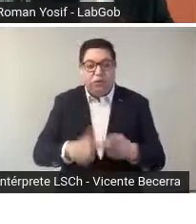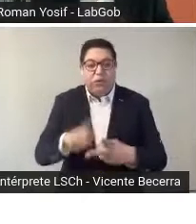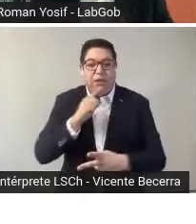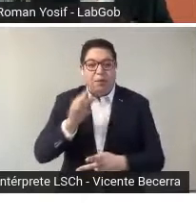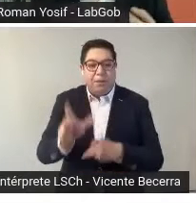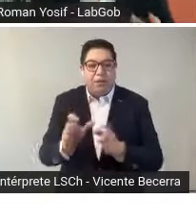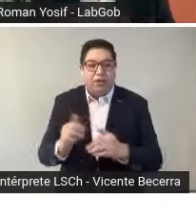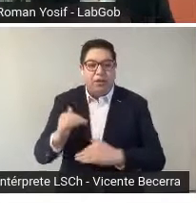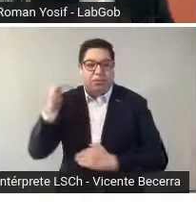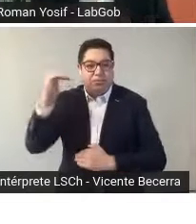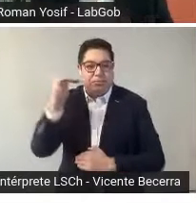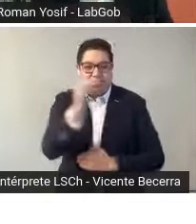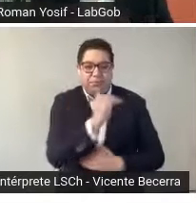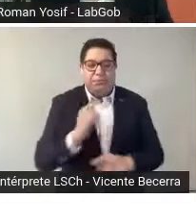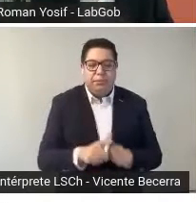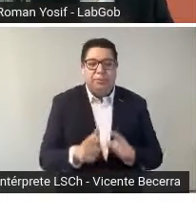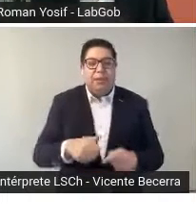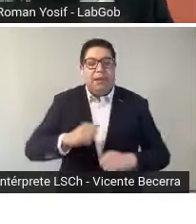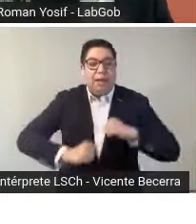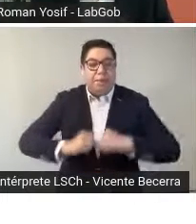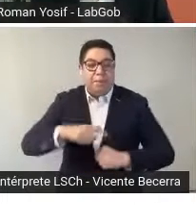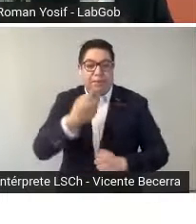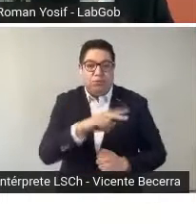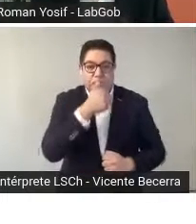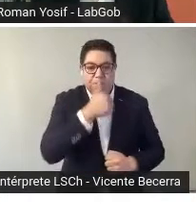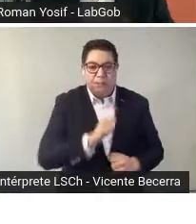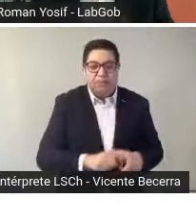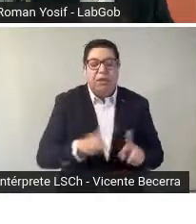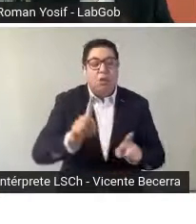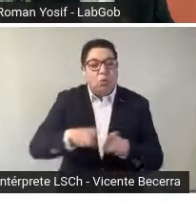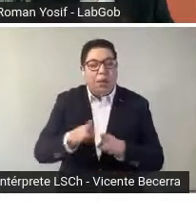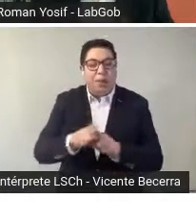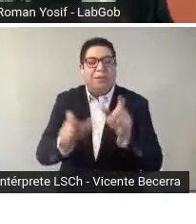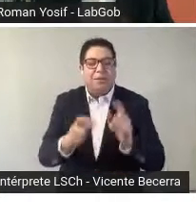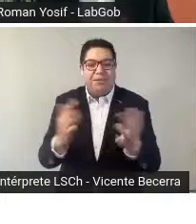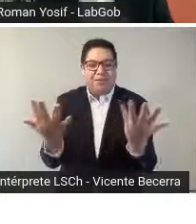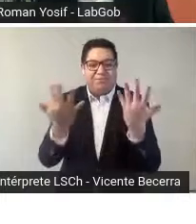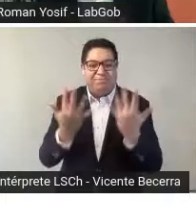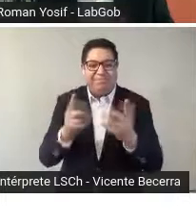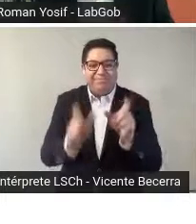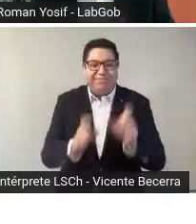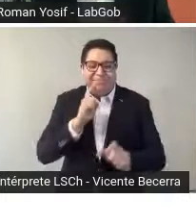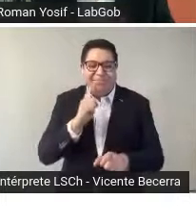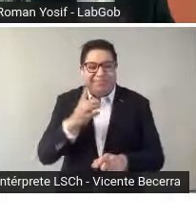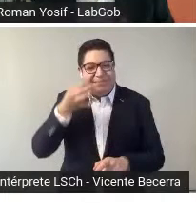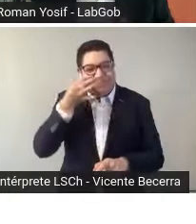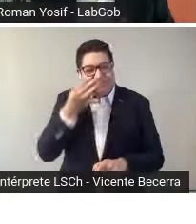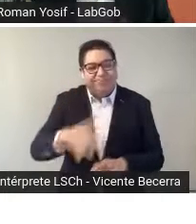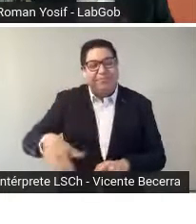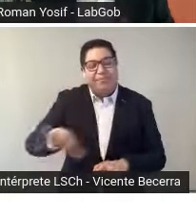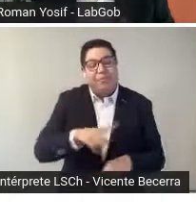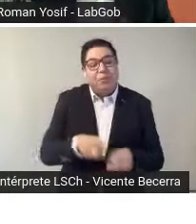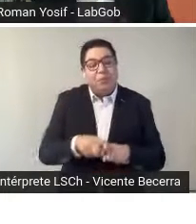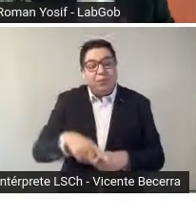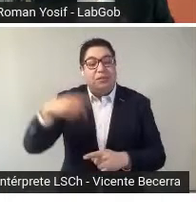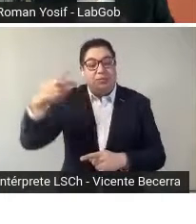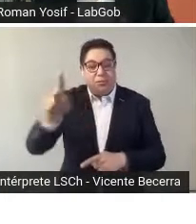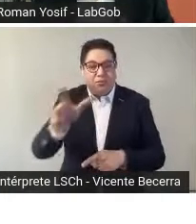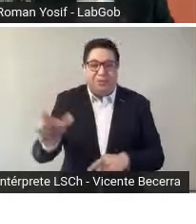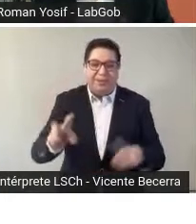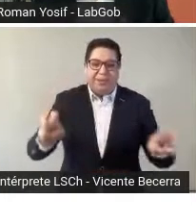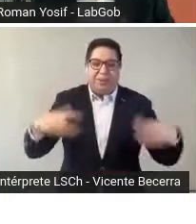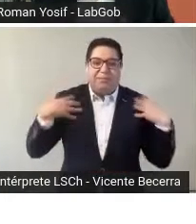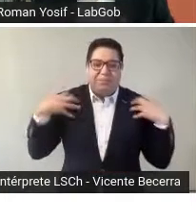autoridades, a todas las empresas privadas y a todos quienes nos acompañan en este tremendo encuentro de innovadores públicos que lo hacen ustedes y